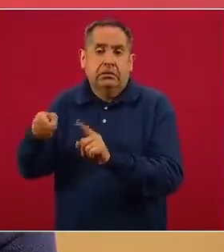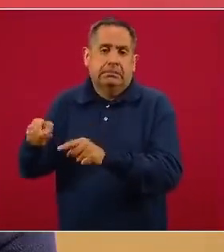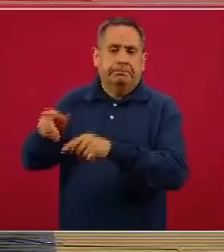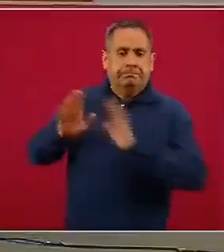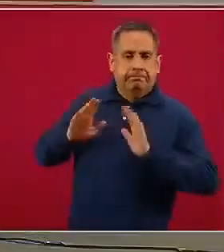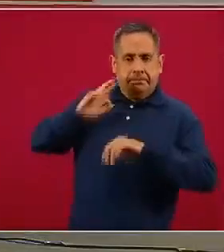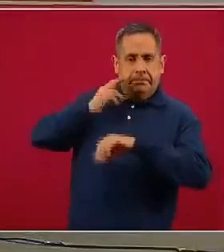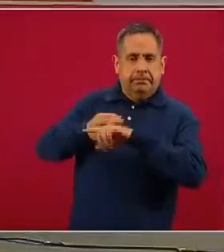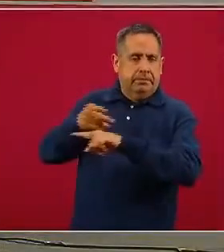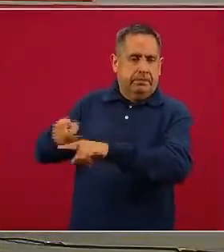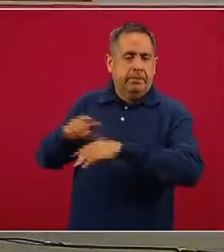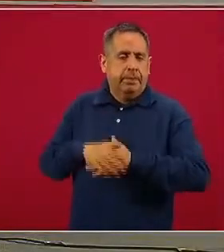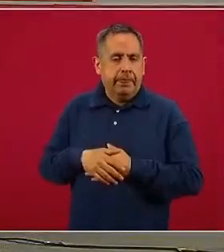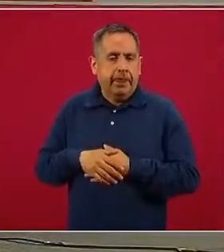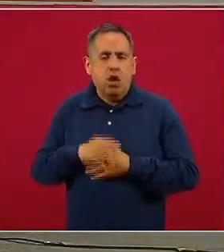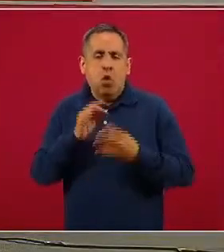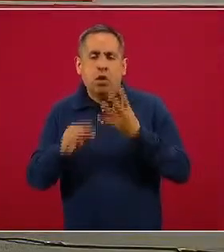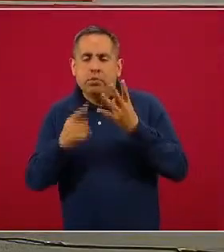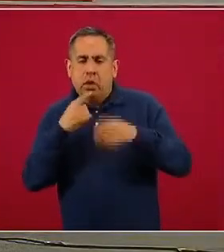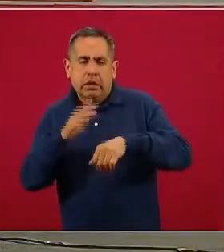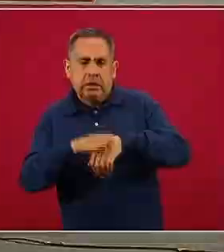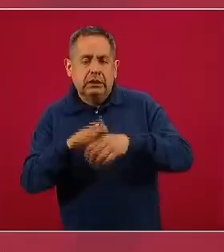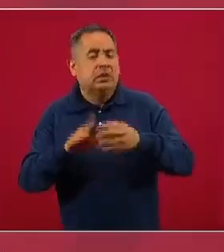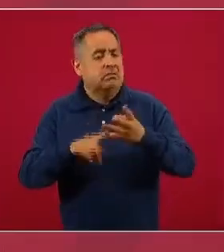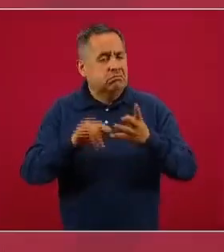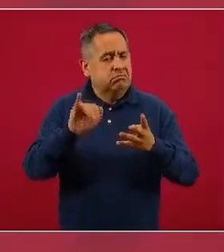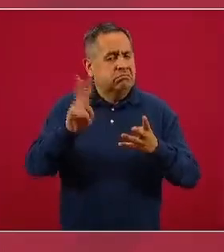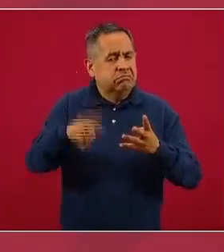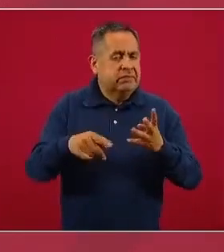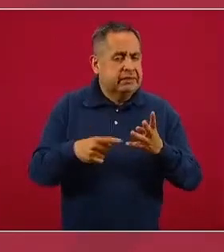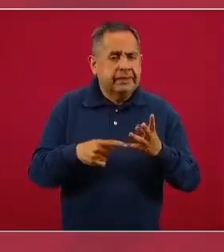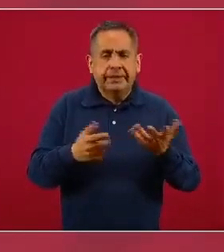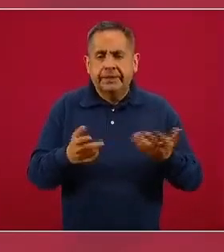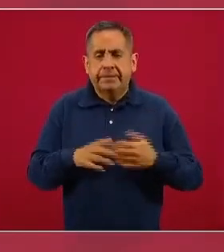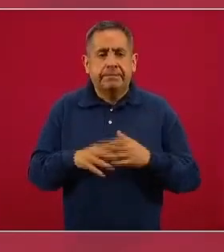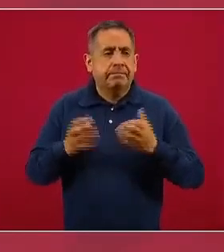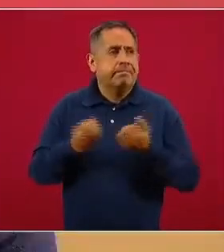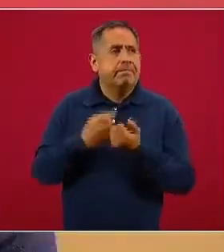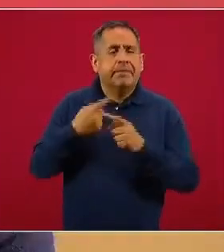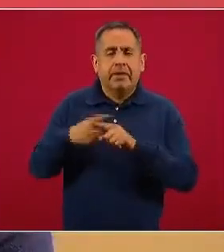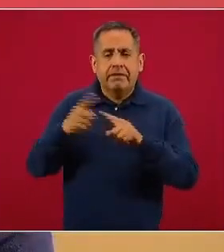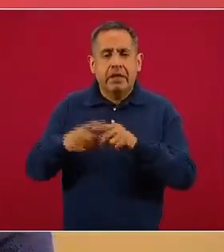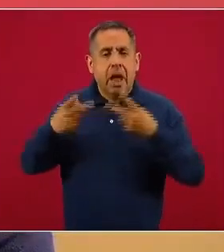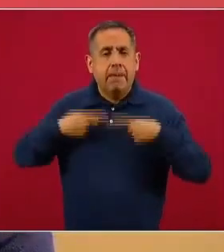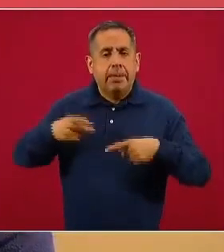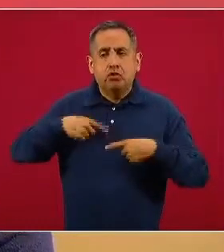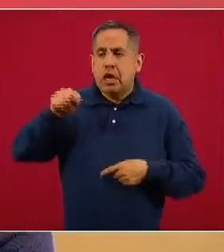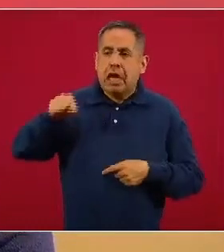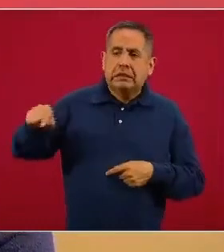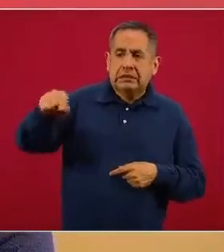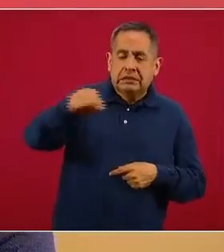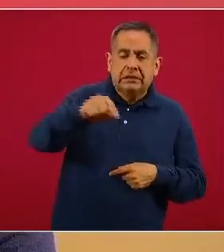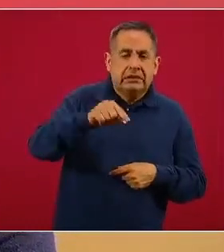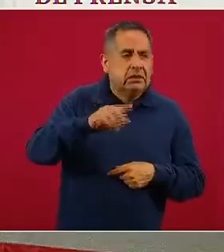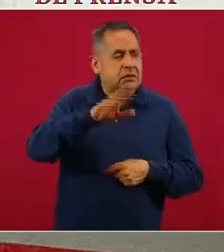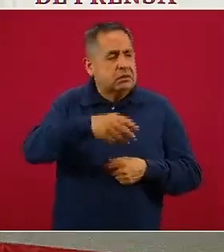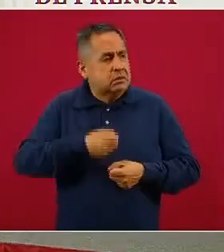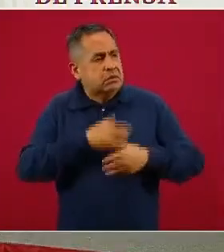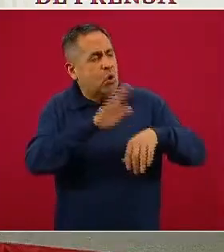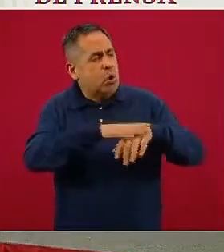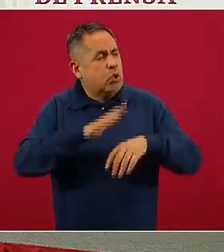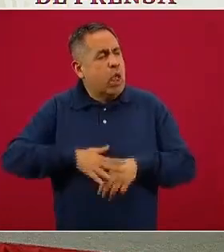los lineamientos. Y en el último punto, solo comentar, efectivamente, son diferentes personas que en su momento han expresado